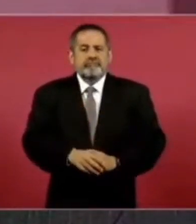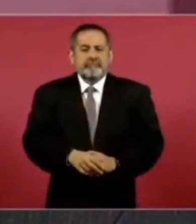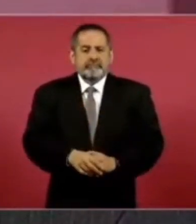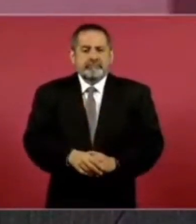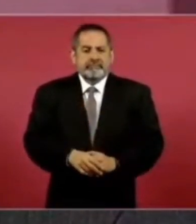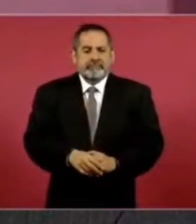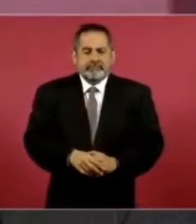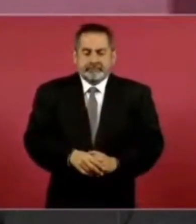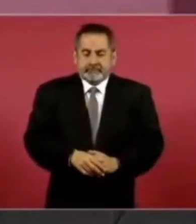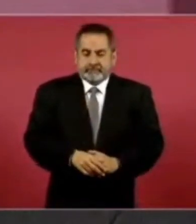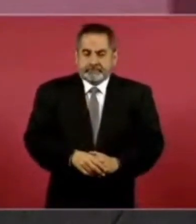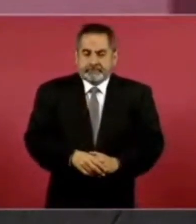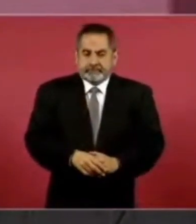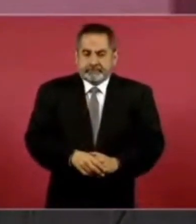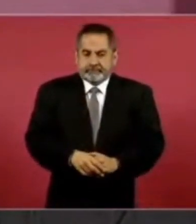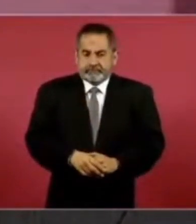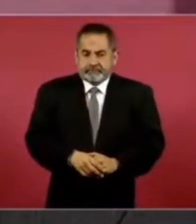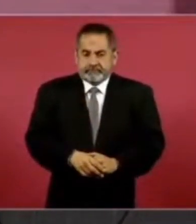Y les